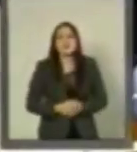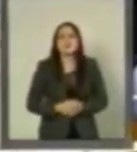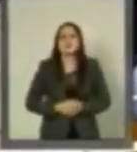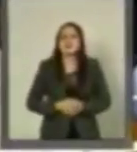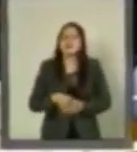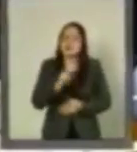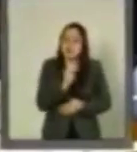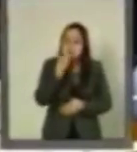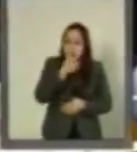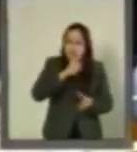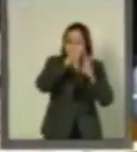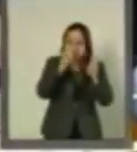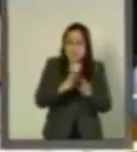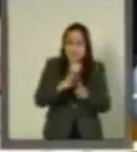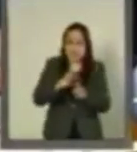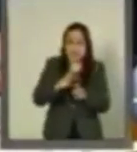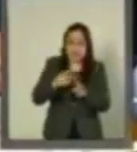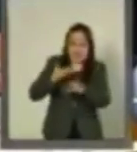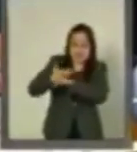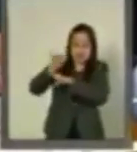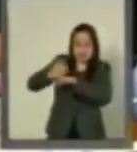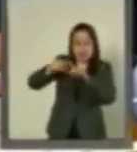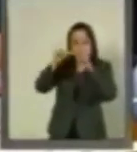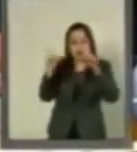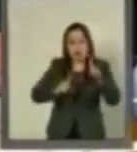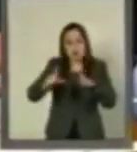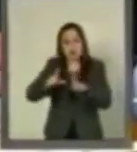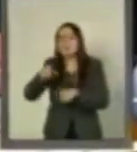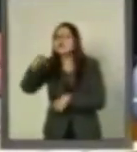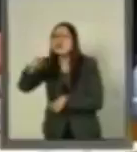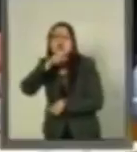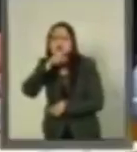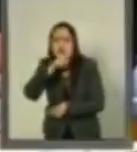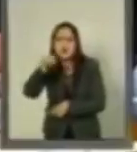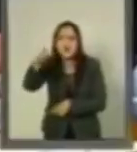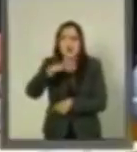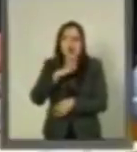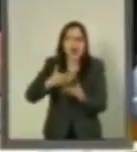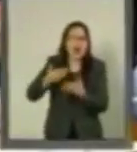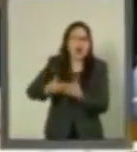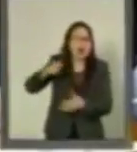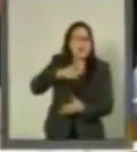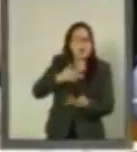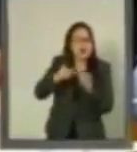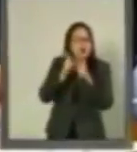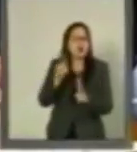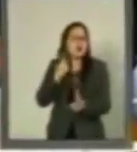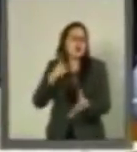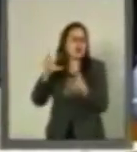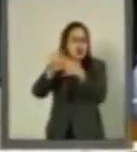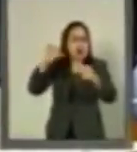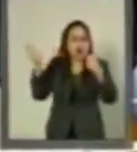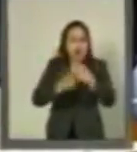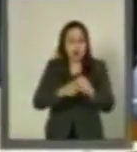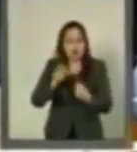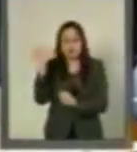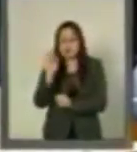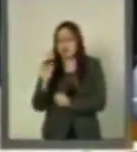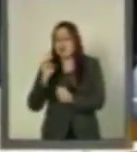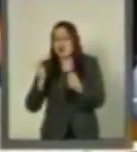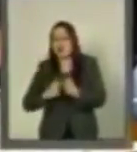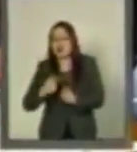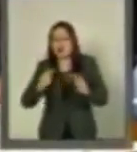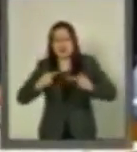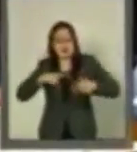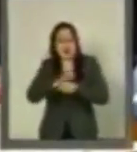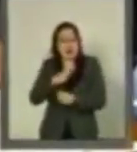ese tema, estoy hablando de todos los estados, y ahorita no se preocupe, porque yo no tengo en este momento partido, para aquellos que piensan que es un